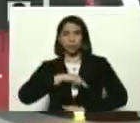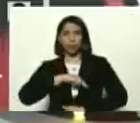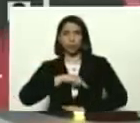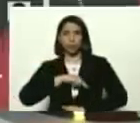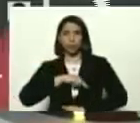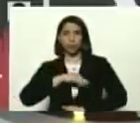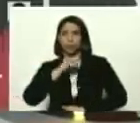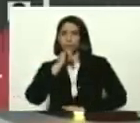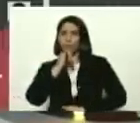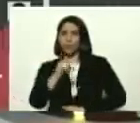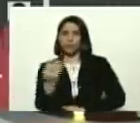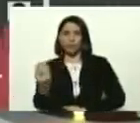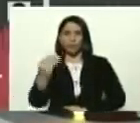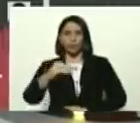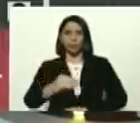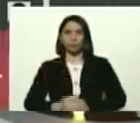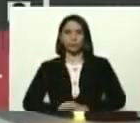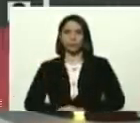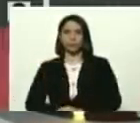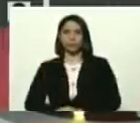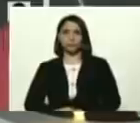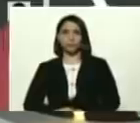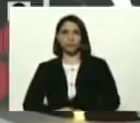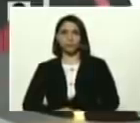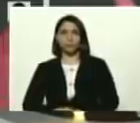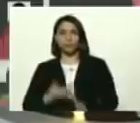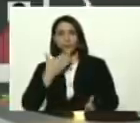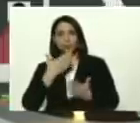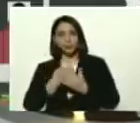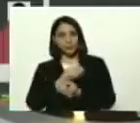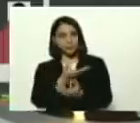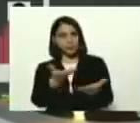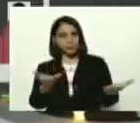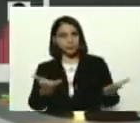estaremos ampliando la información. Muchísimas gracias.